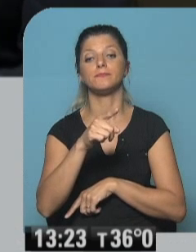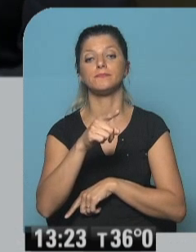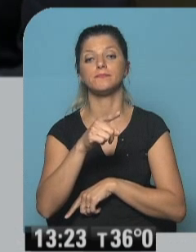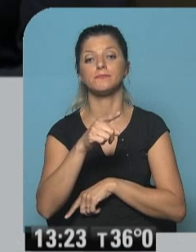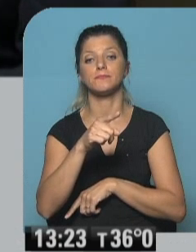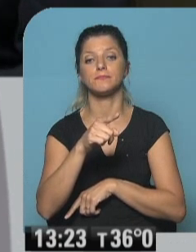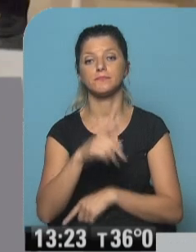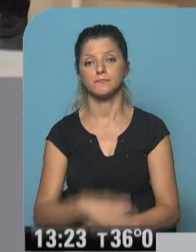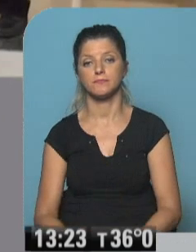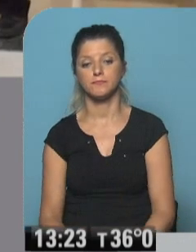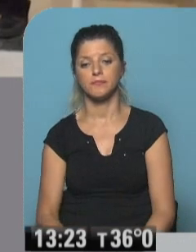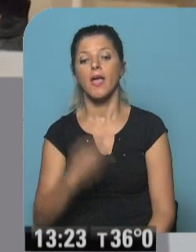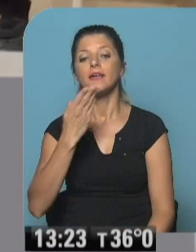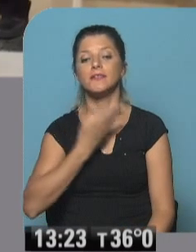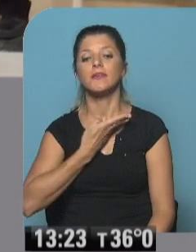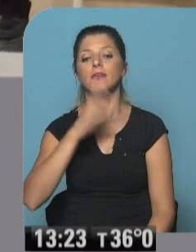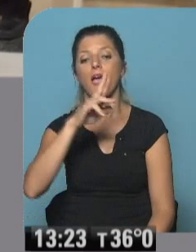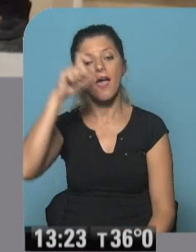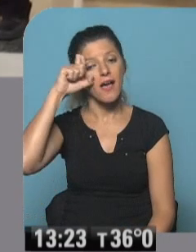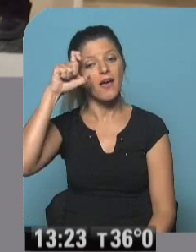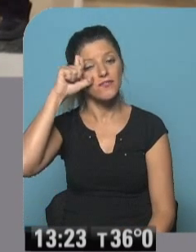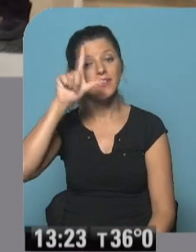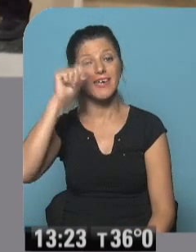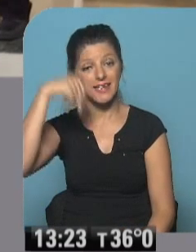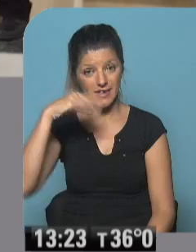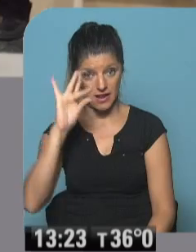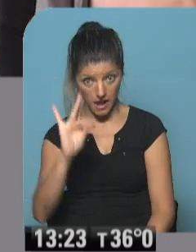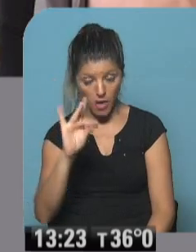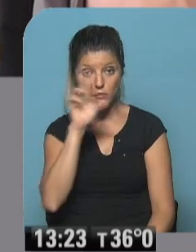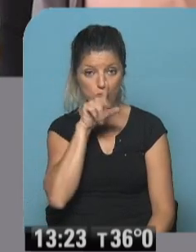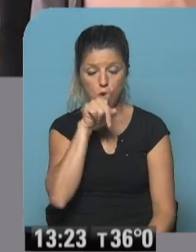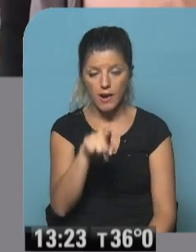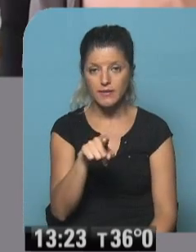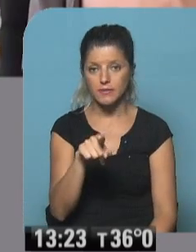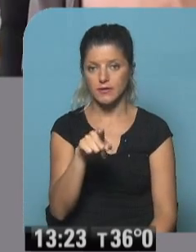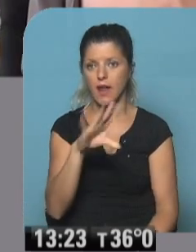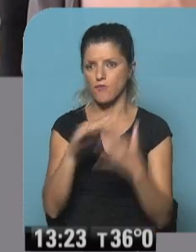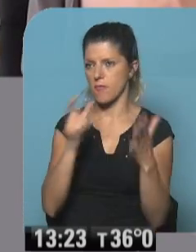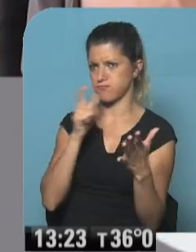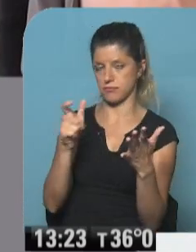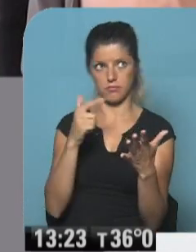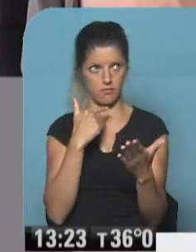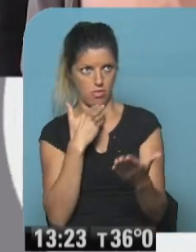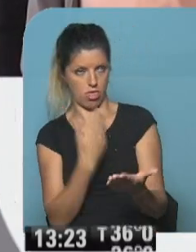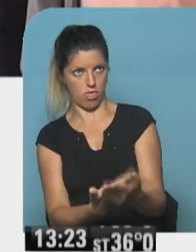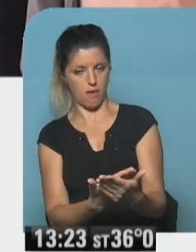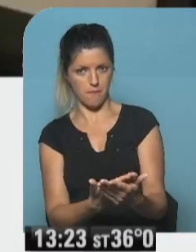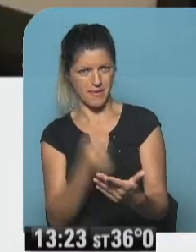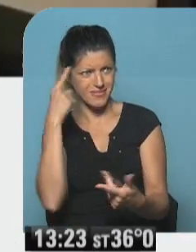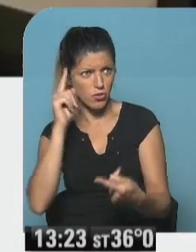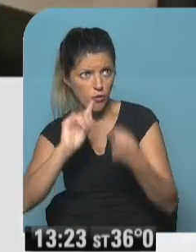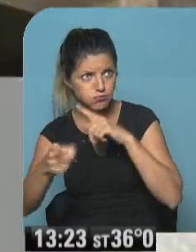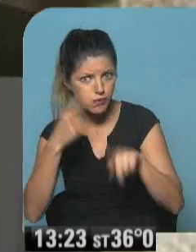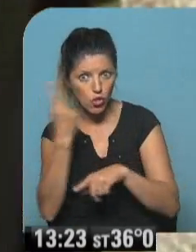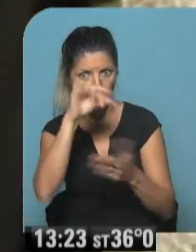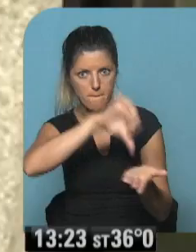Chrystia Freeland, a estas sanciones son de un tono llamativo para tratarse de relaciones diplomáticas.